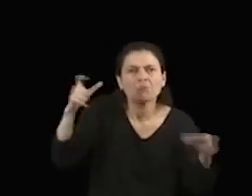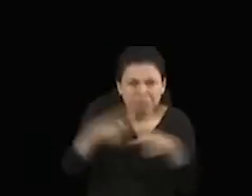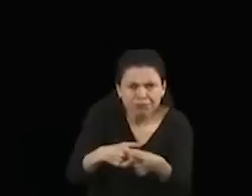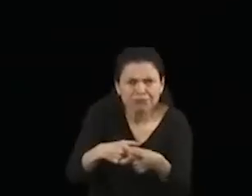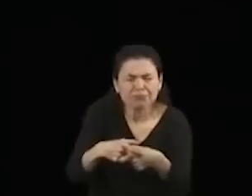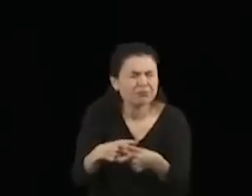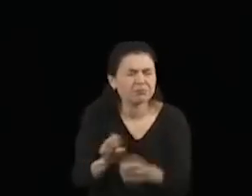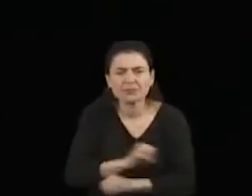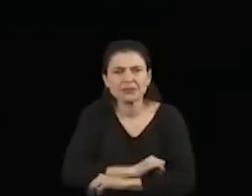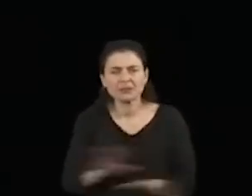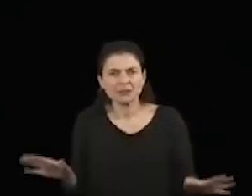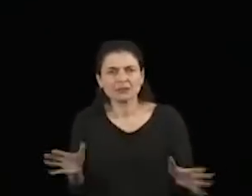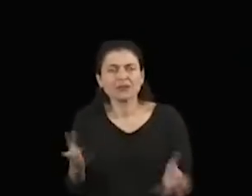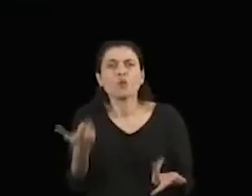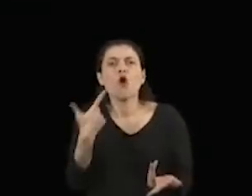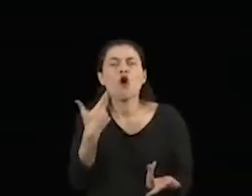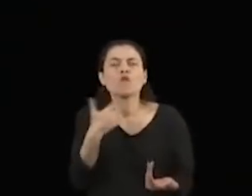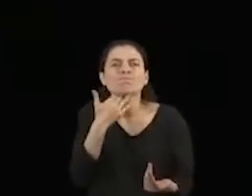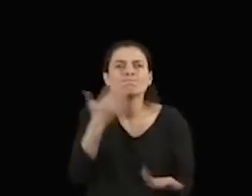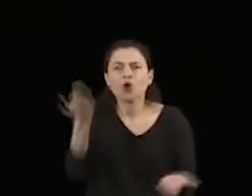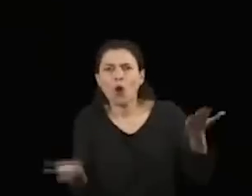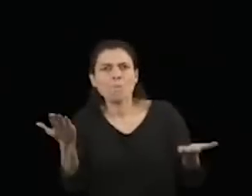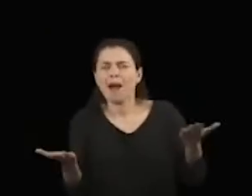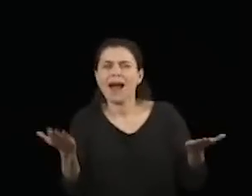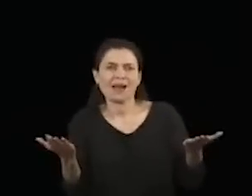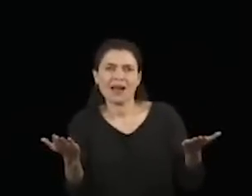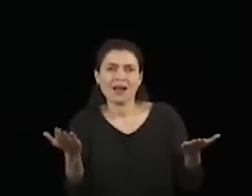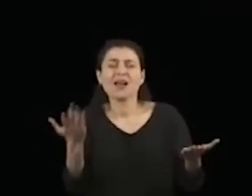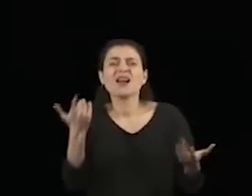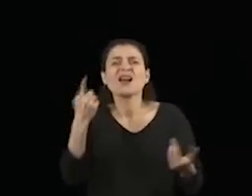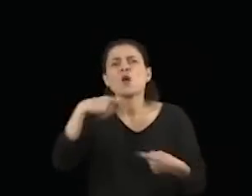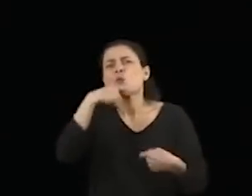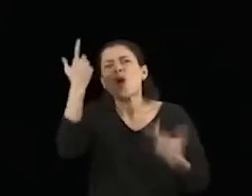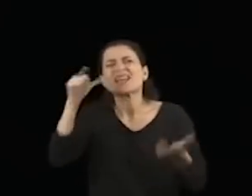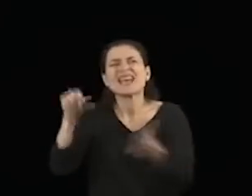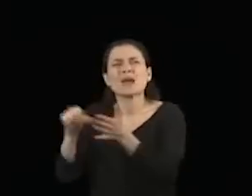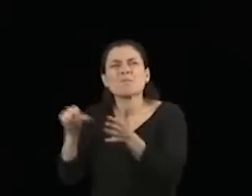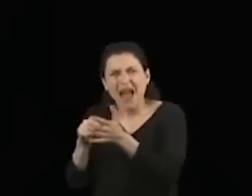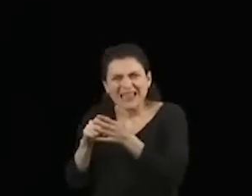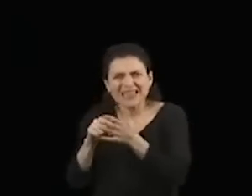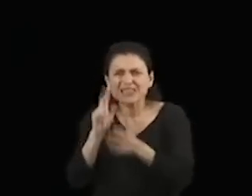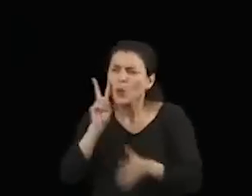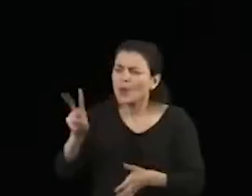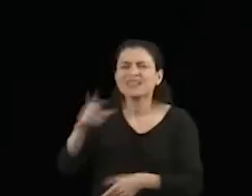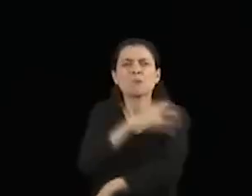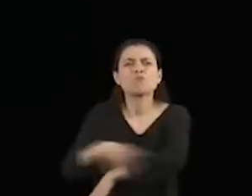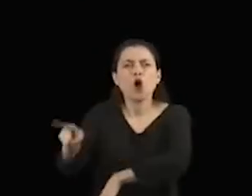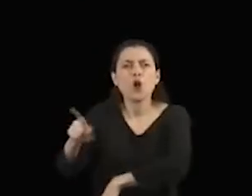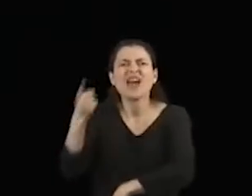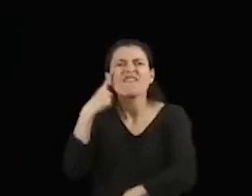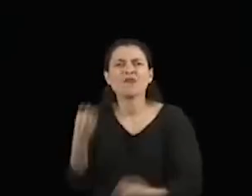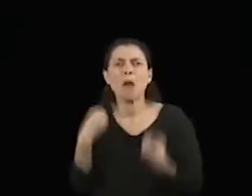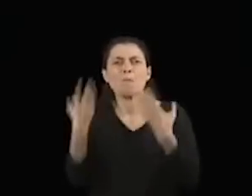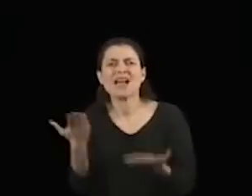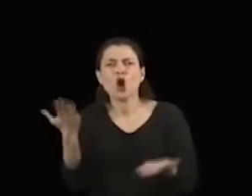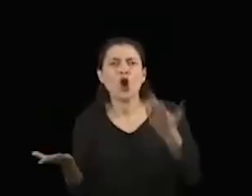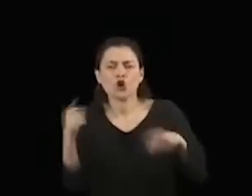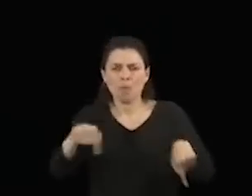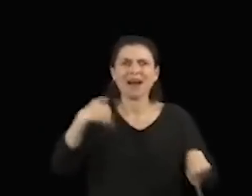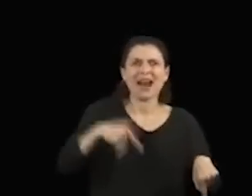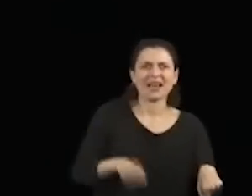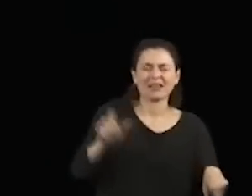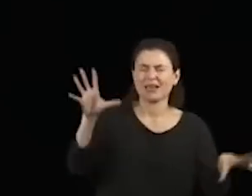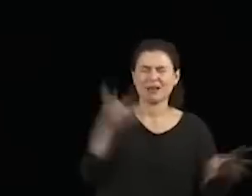peor decil del país libre vive mejor que el 90% de la gente del país reprimido, tiene